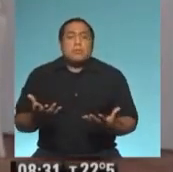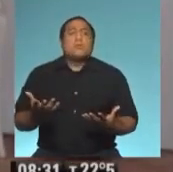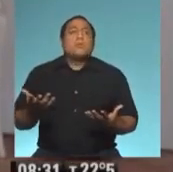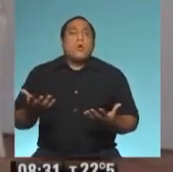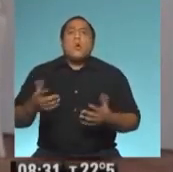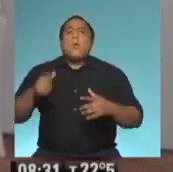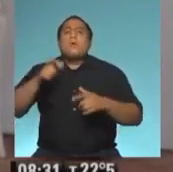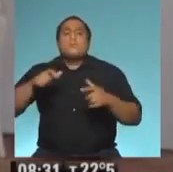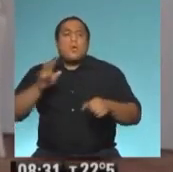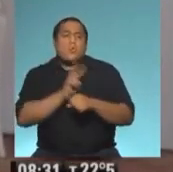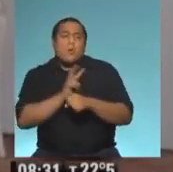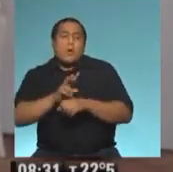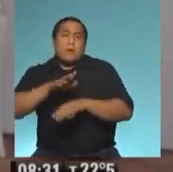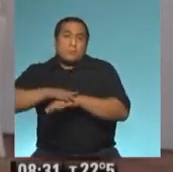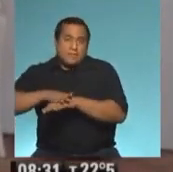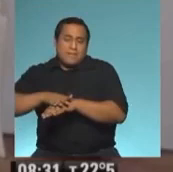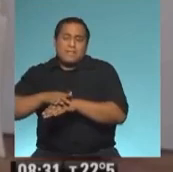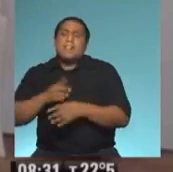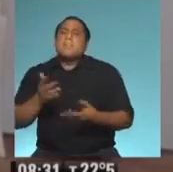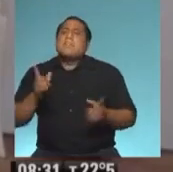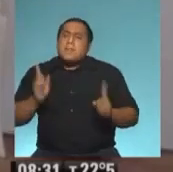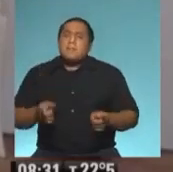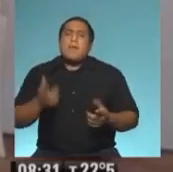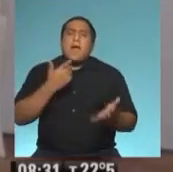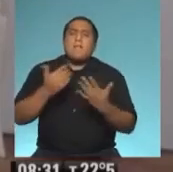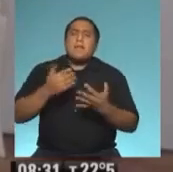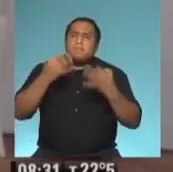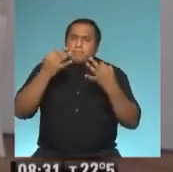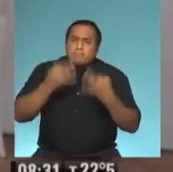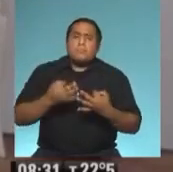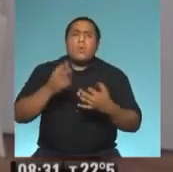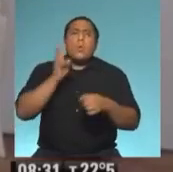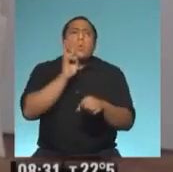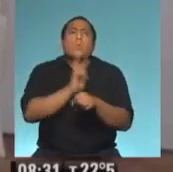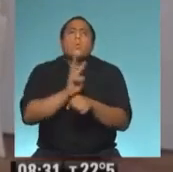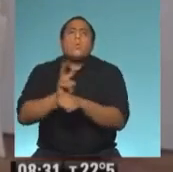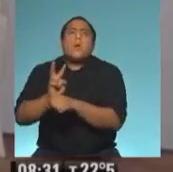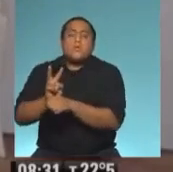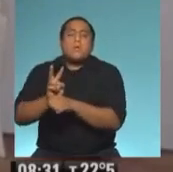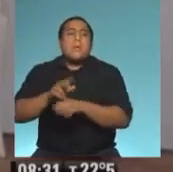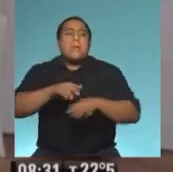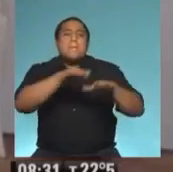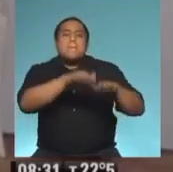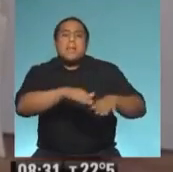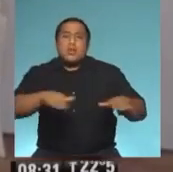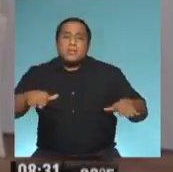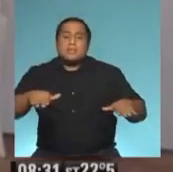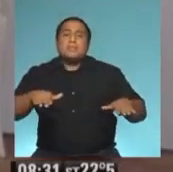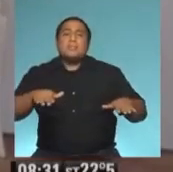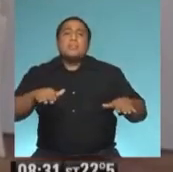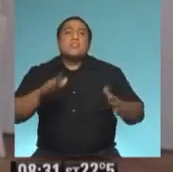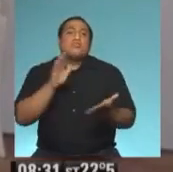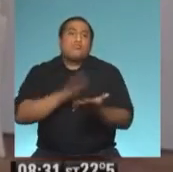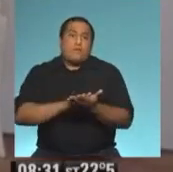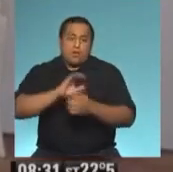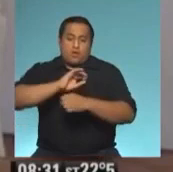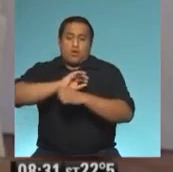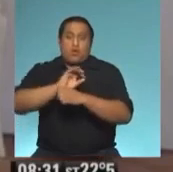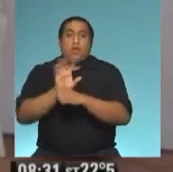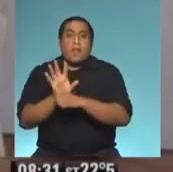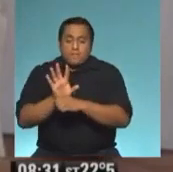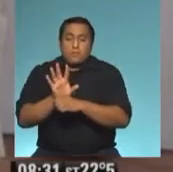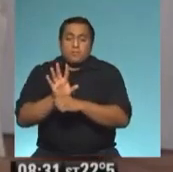los cuidadores. Y también vamos a estar hablando de específicamente los cuidados que hay que tener con los menores respecto al COVID, que